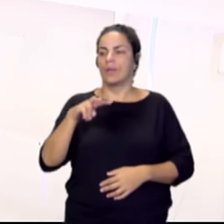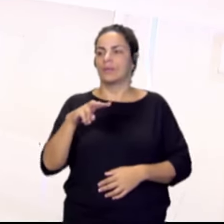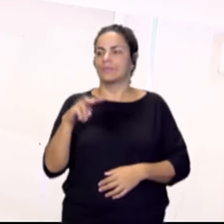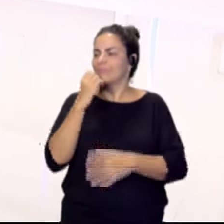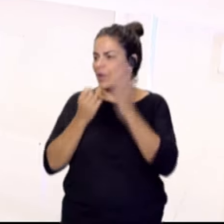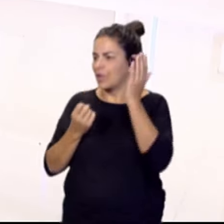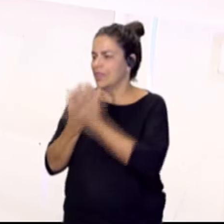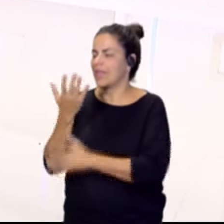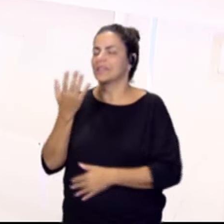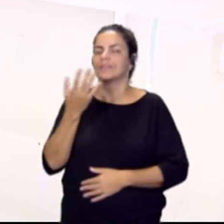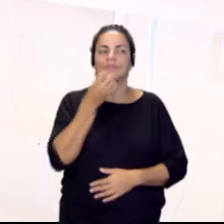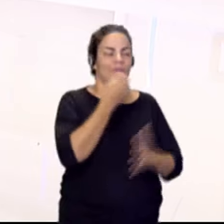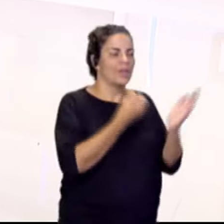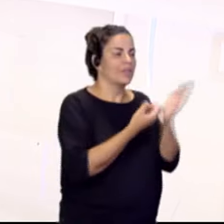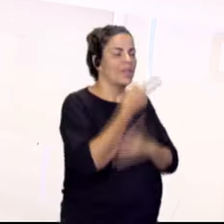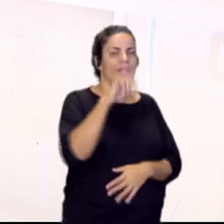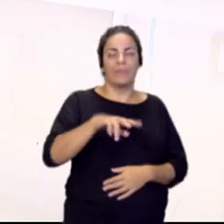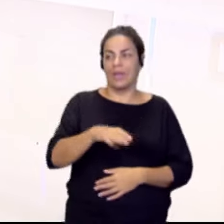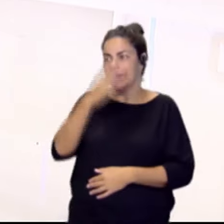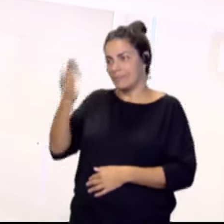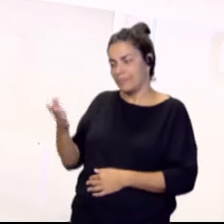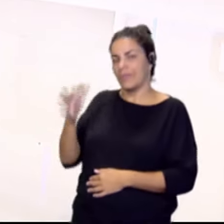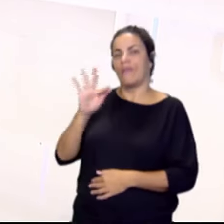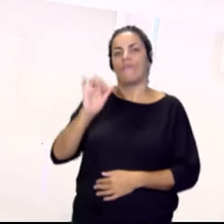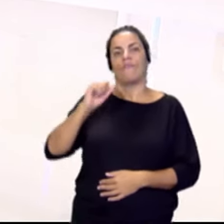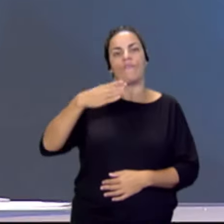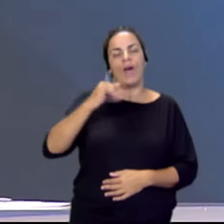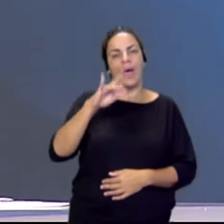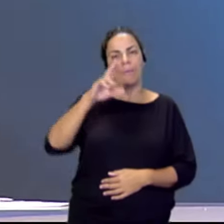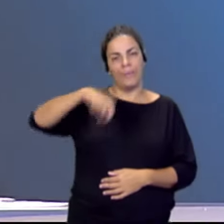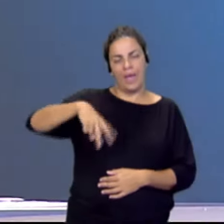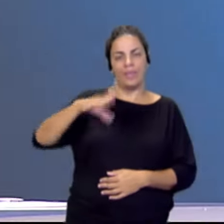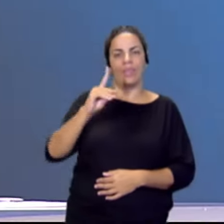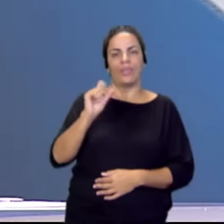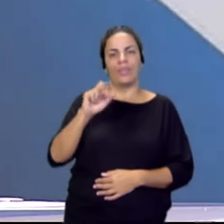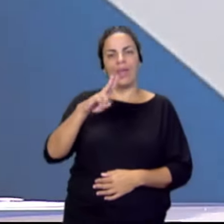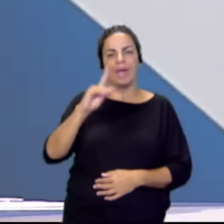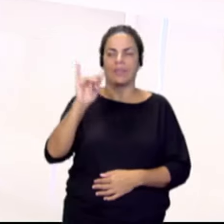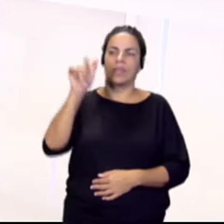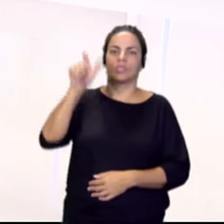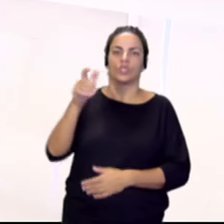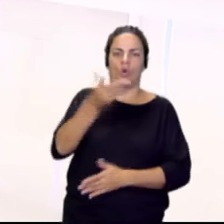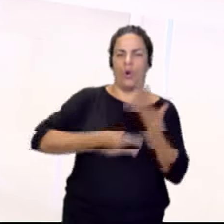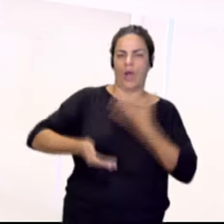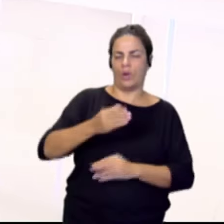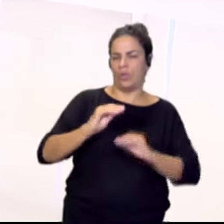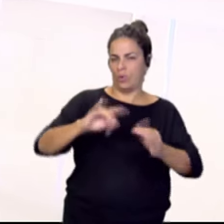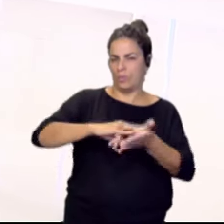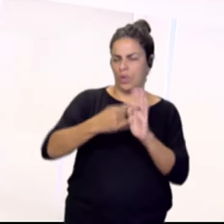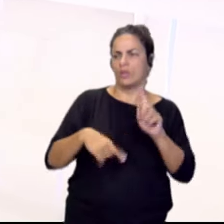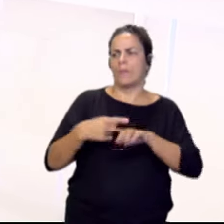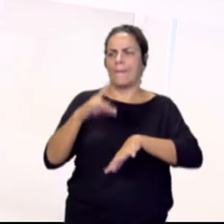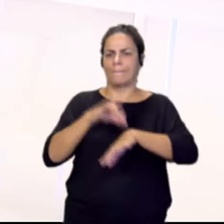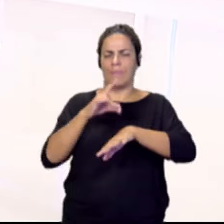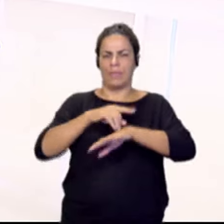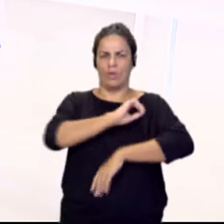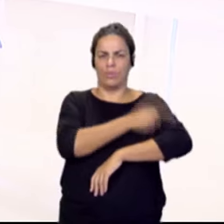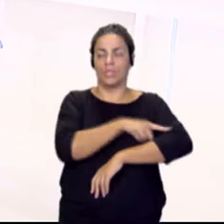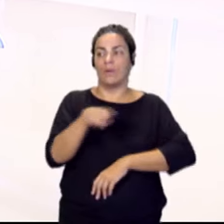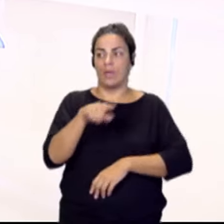Te hemos acompañado además de Fabián Dardi, que es colaborador de este proyecto, es médico deportivo y te acompaña desde Salto, en